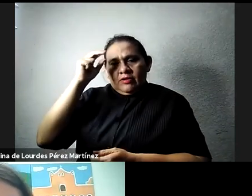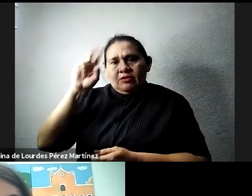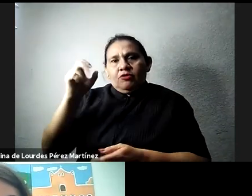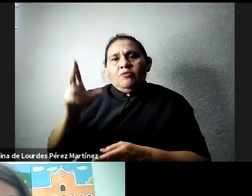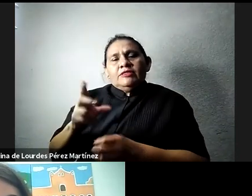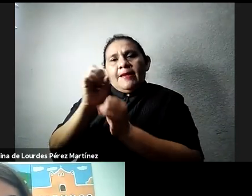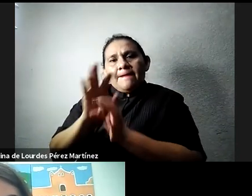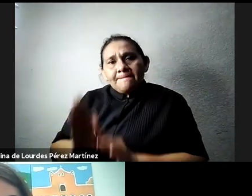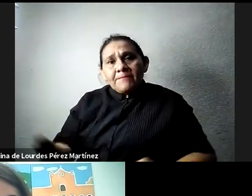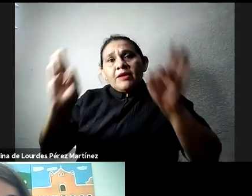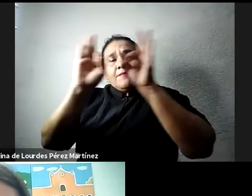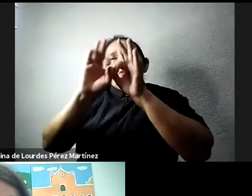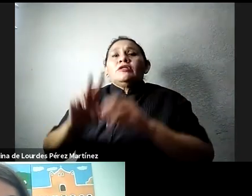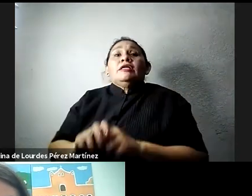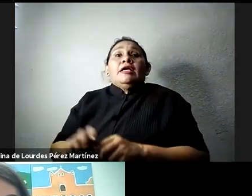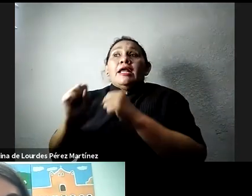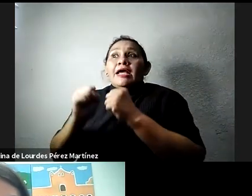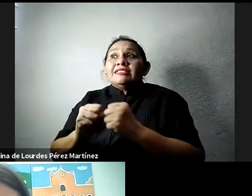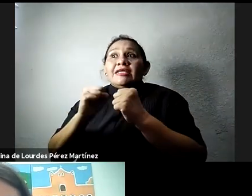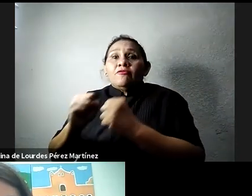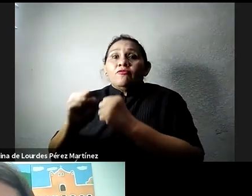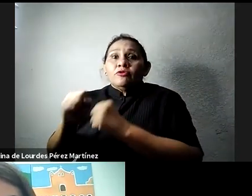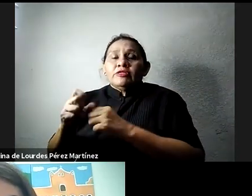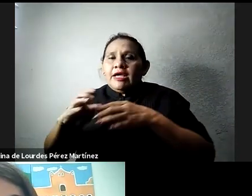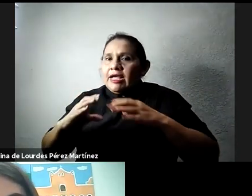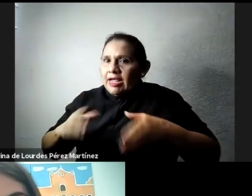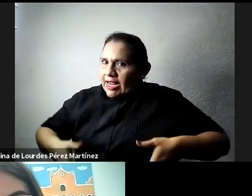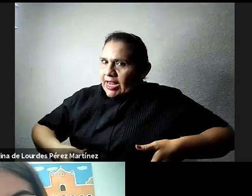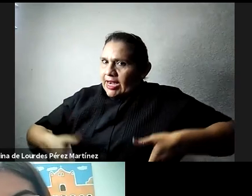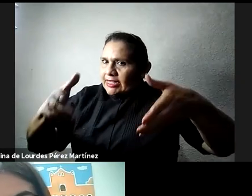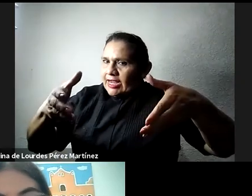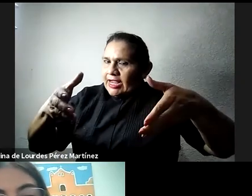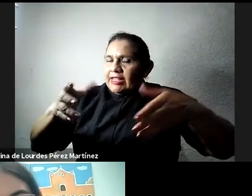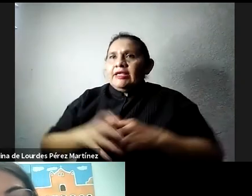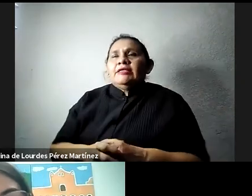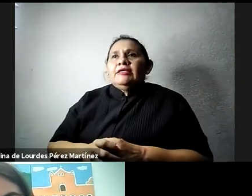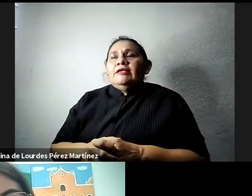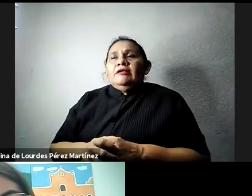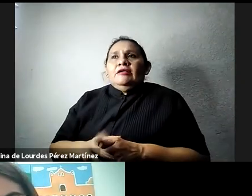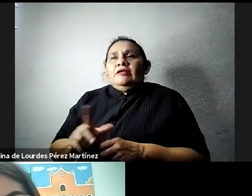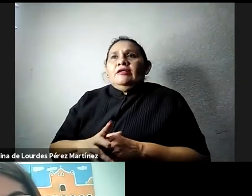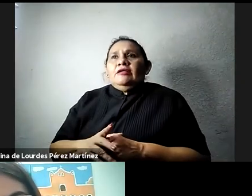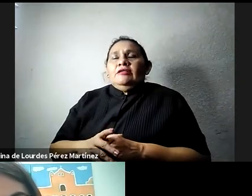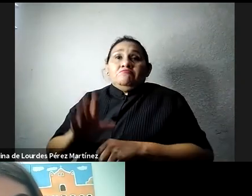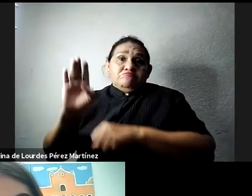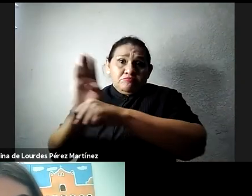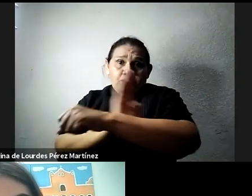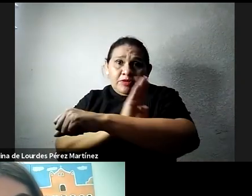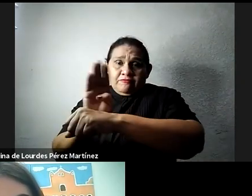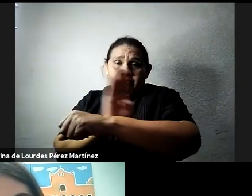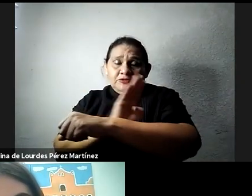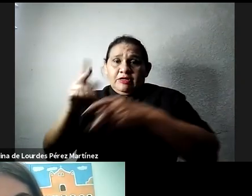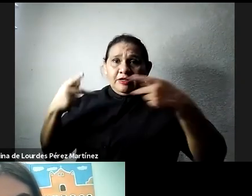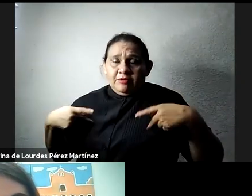importante y también la seguridad en las calles también es un tema que afecta o mejor dicho, beneficia a las personas con